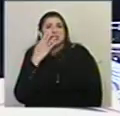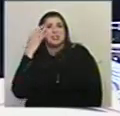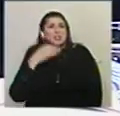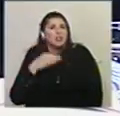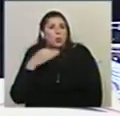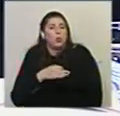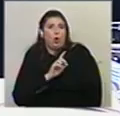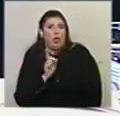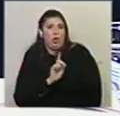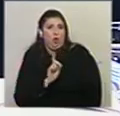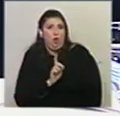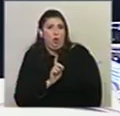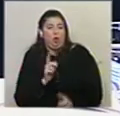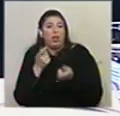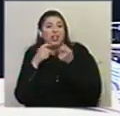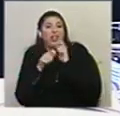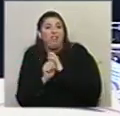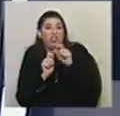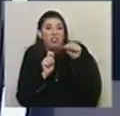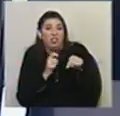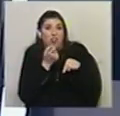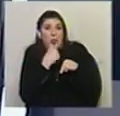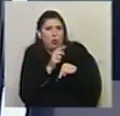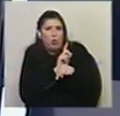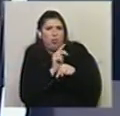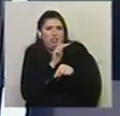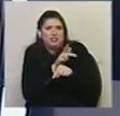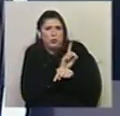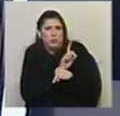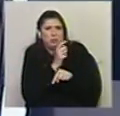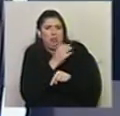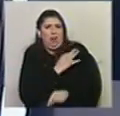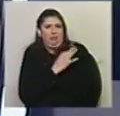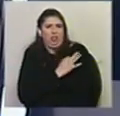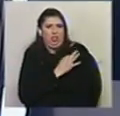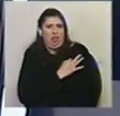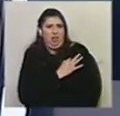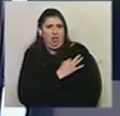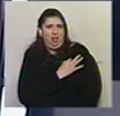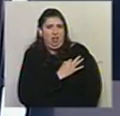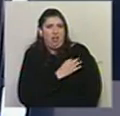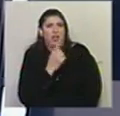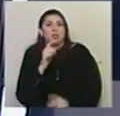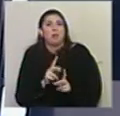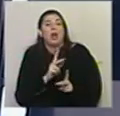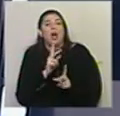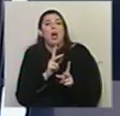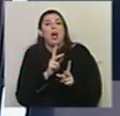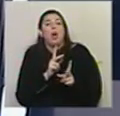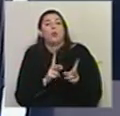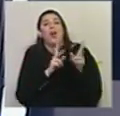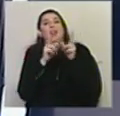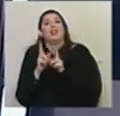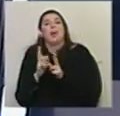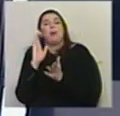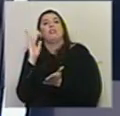Ni el que vende esto dice que para la vida. Claro. O sea, es para una etapa final de la enfermedad, que en